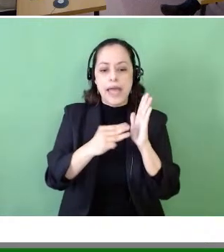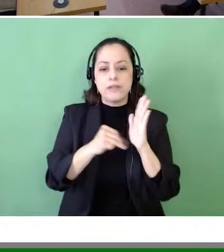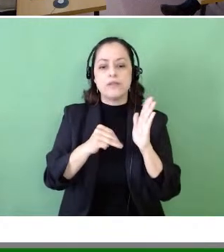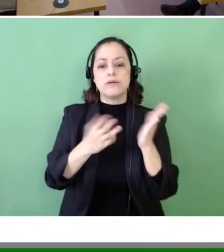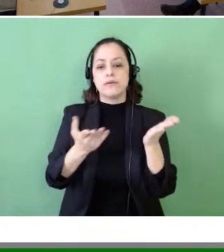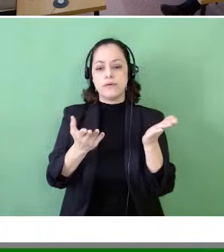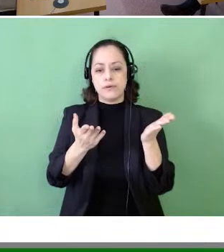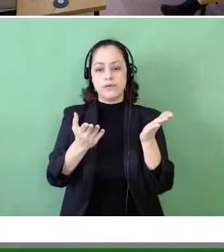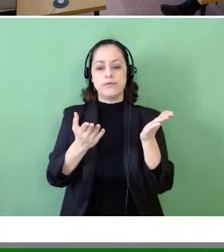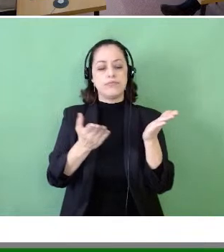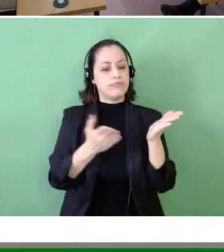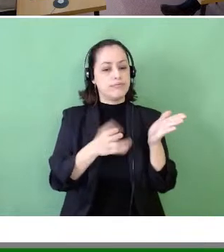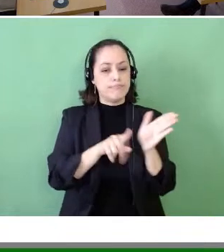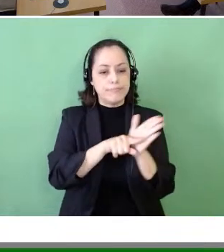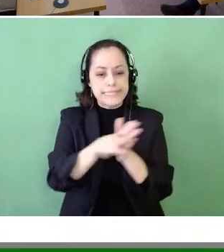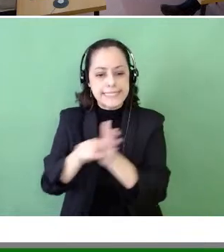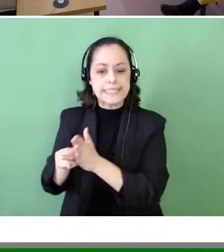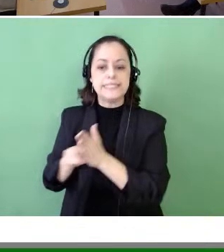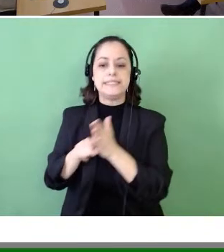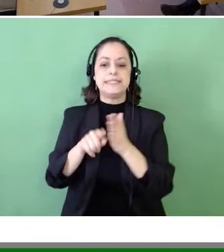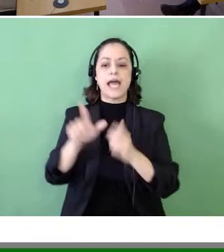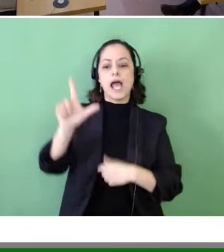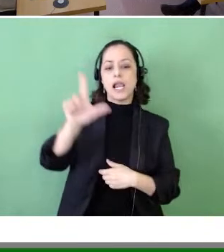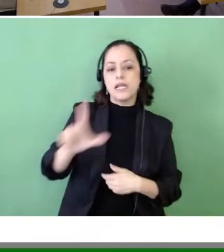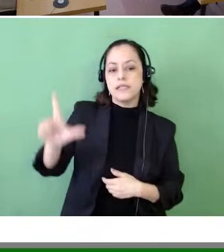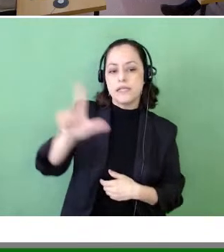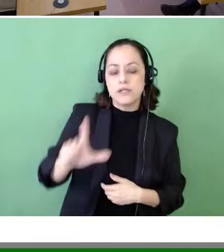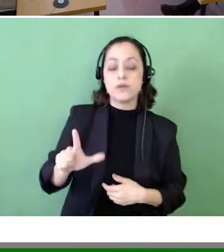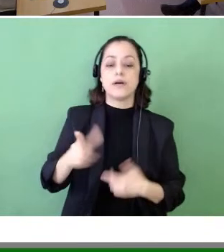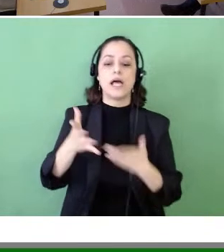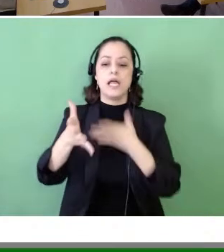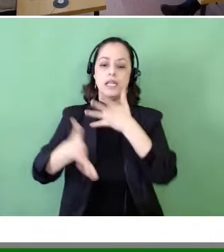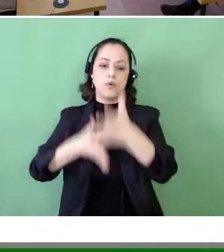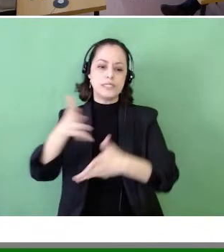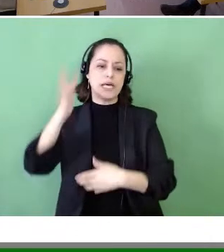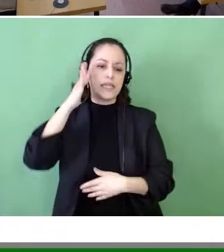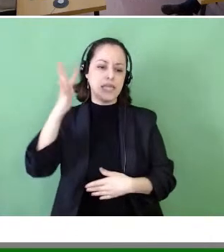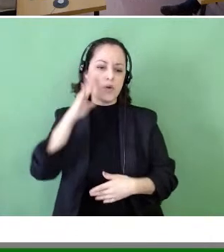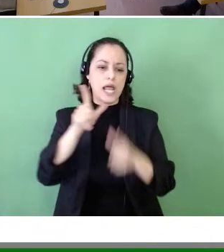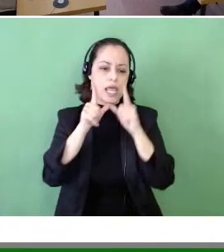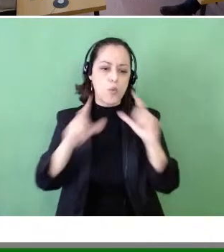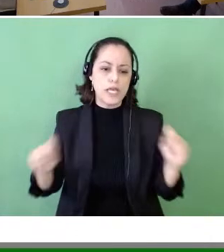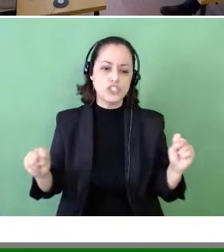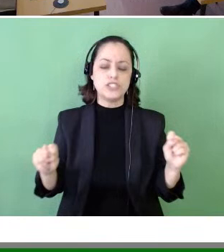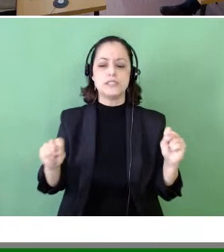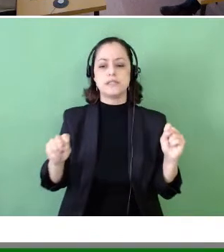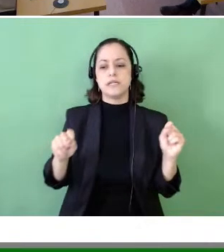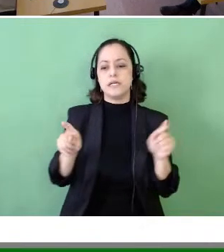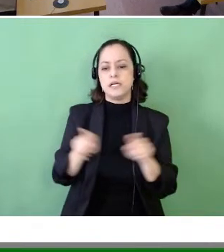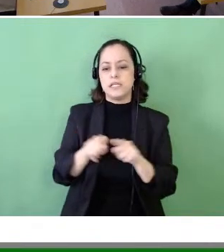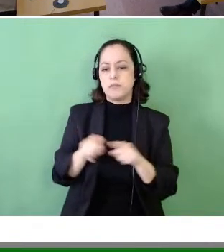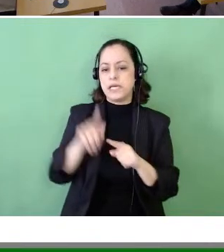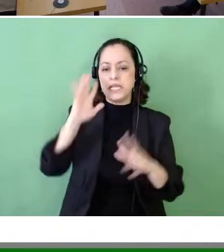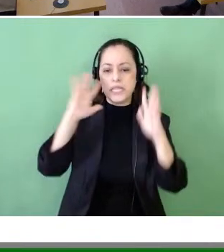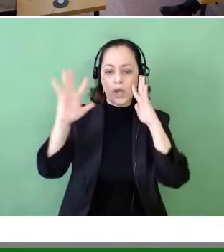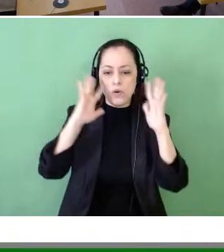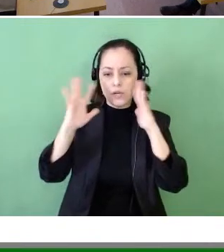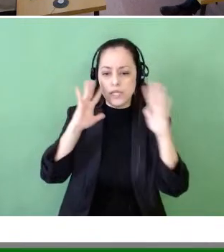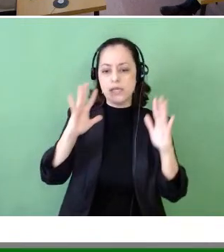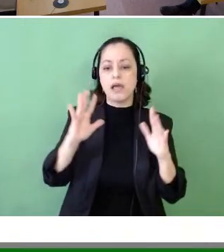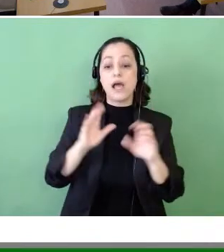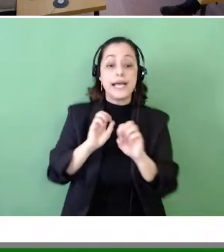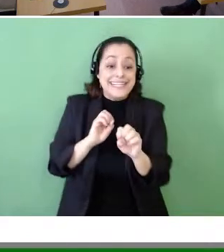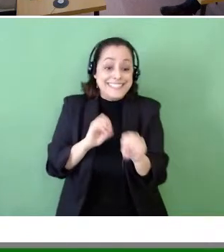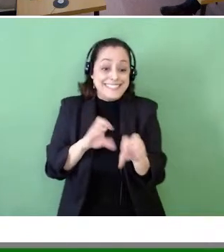de literaturas, de escritura de lengua de signos, de teorías lingüísticas y teorías de enseñanza de lenguas.